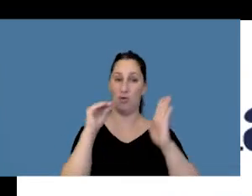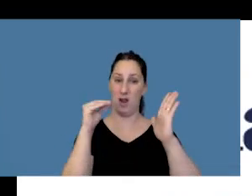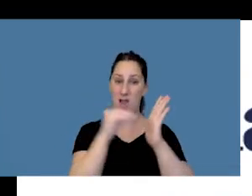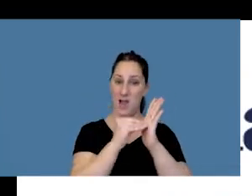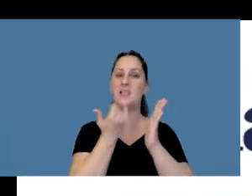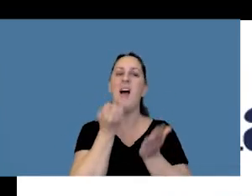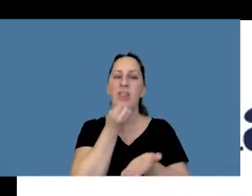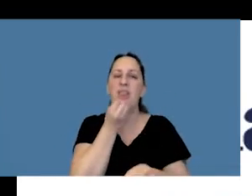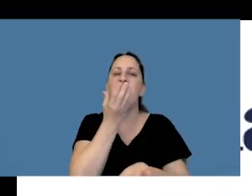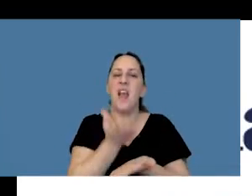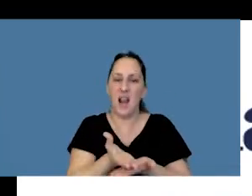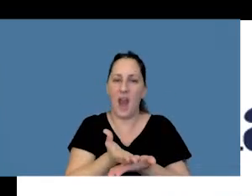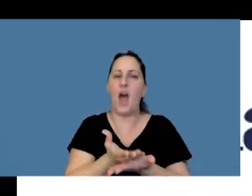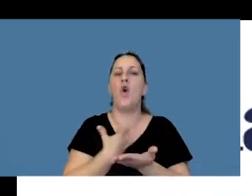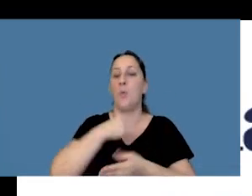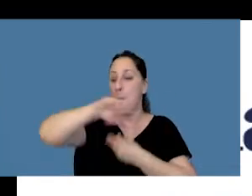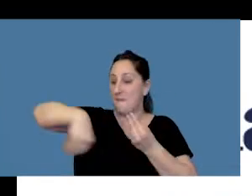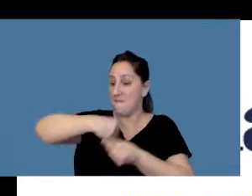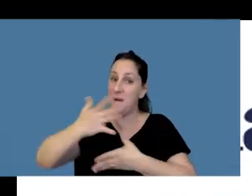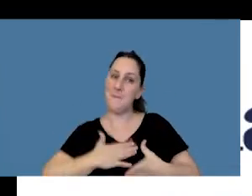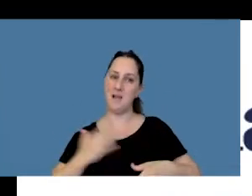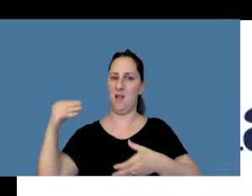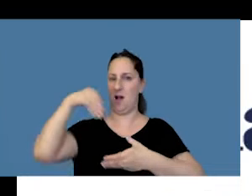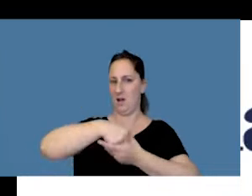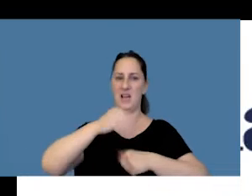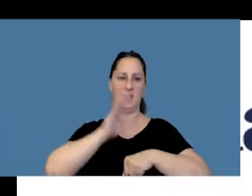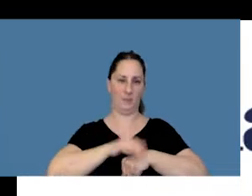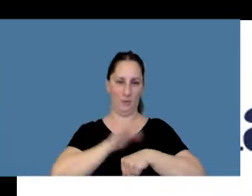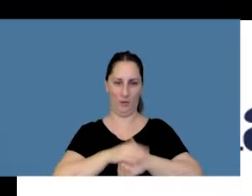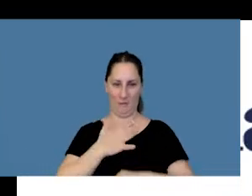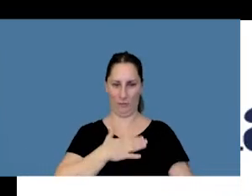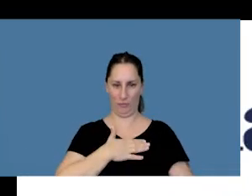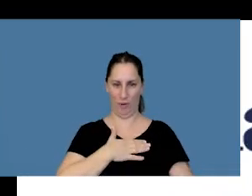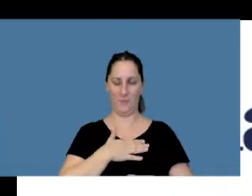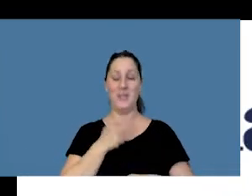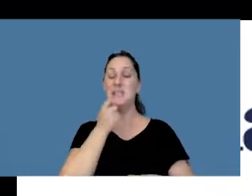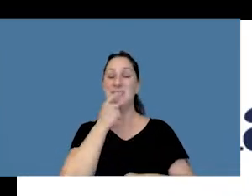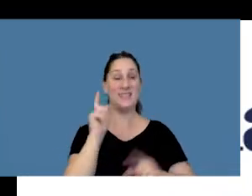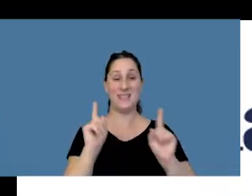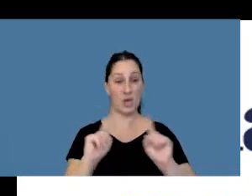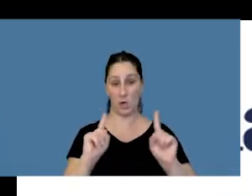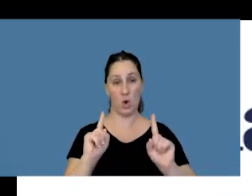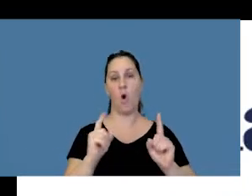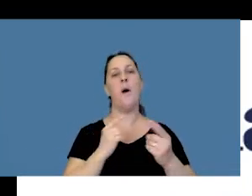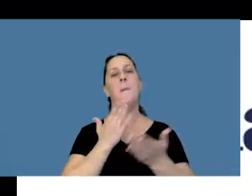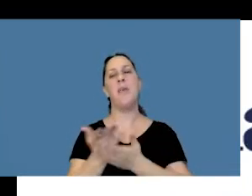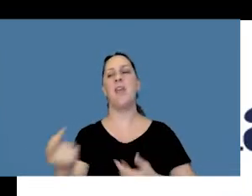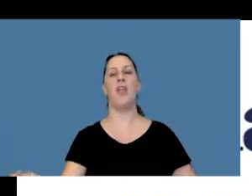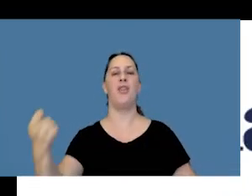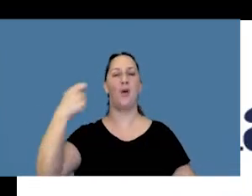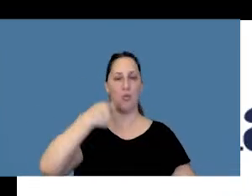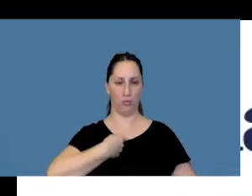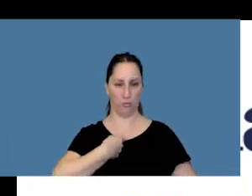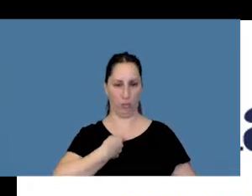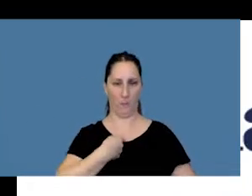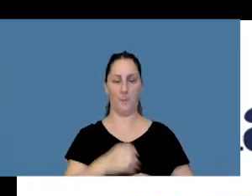declarado como carga de familia y solo en esa proporción. Caso contrario, tendrán que pedir devolución. Si no